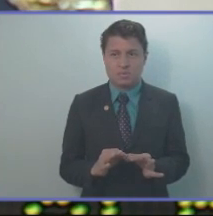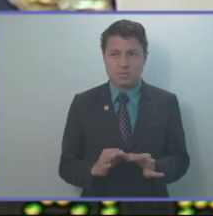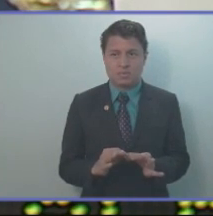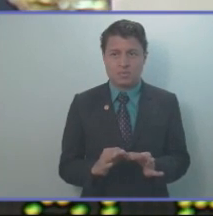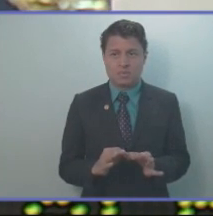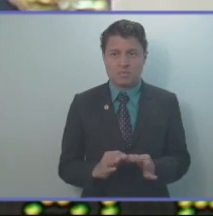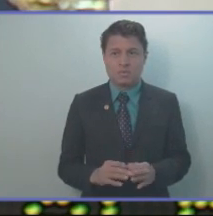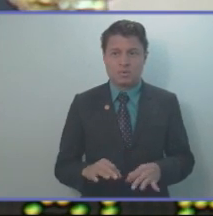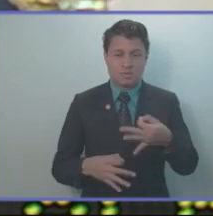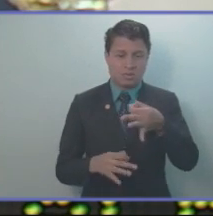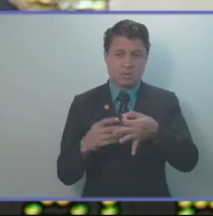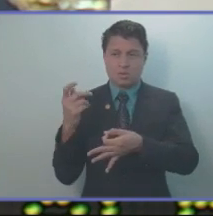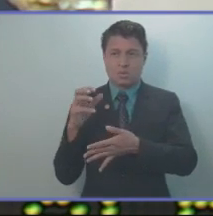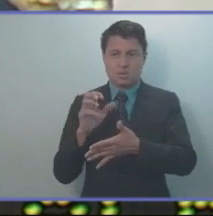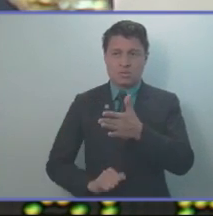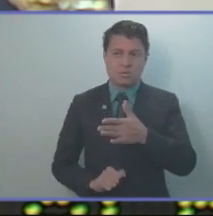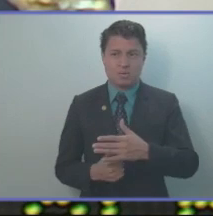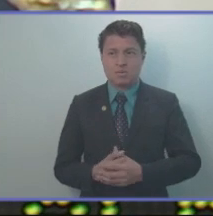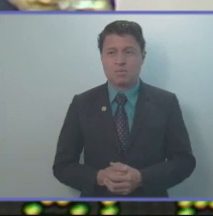facturación.